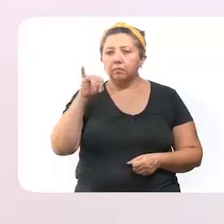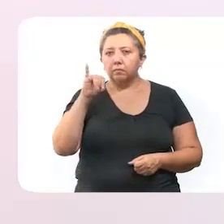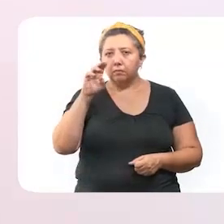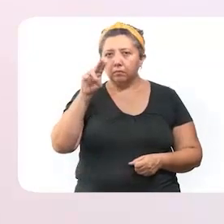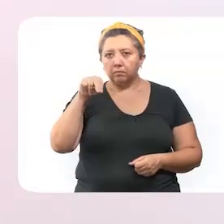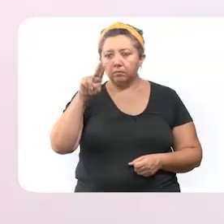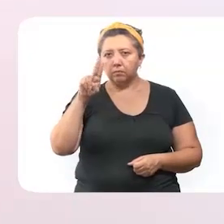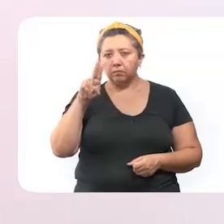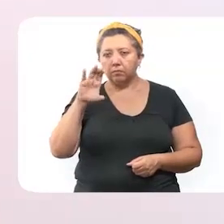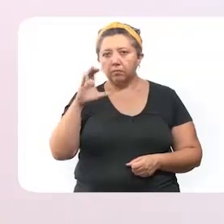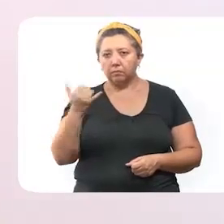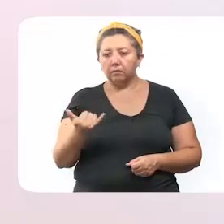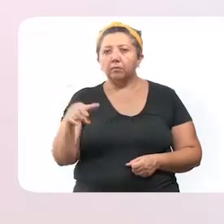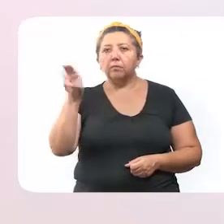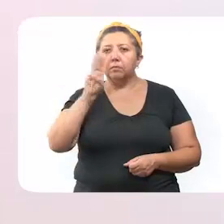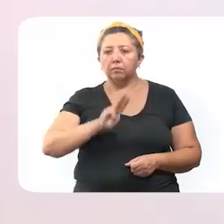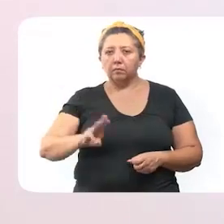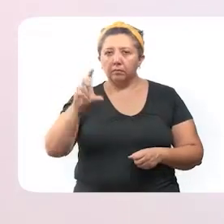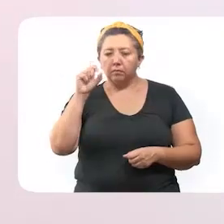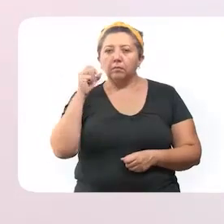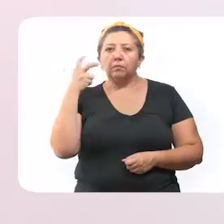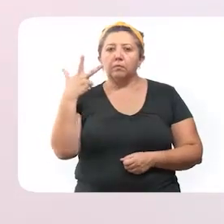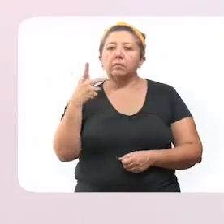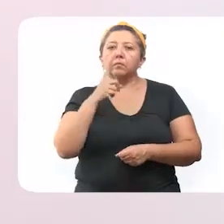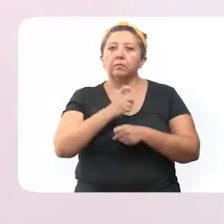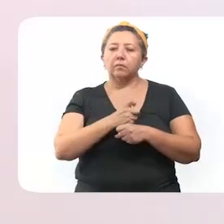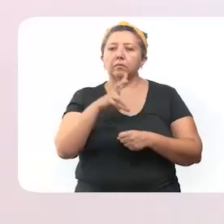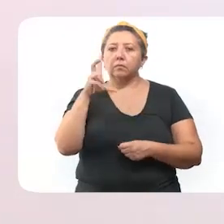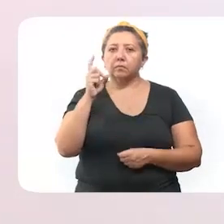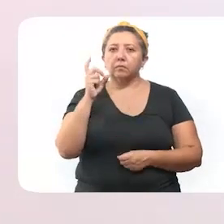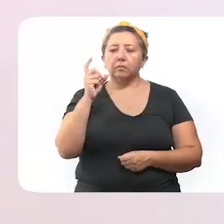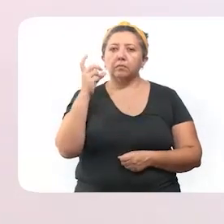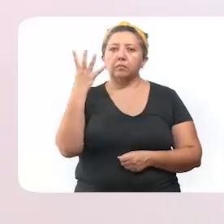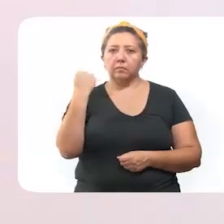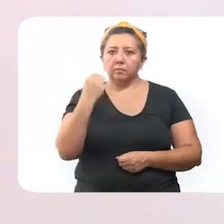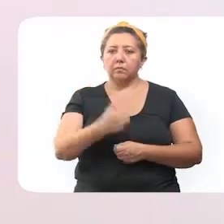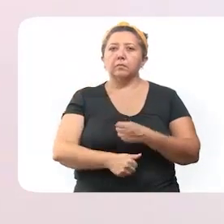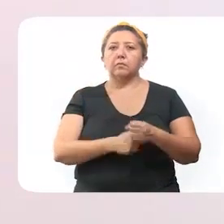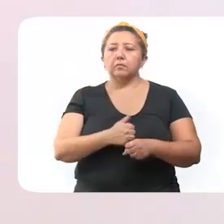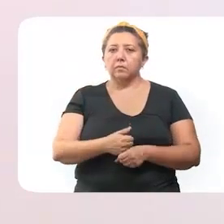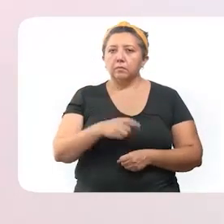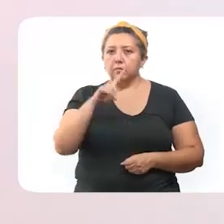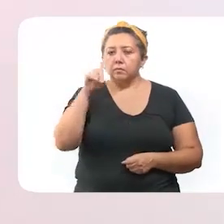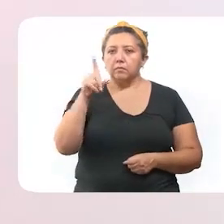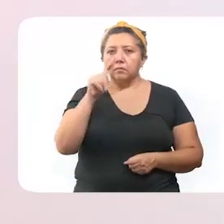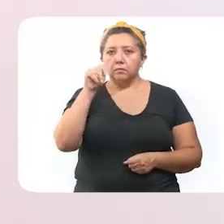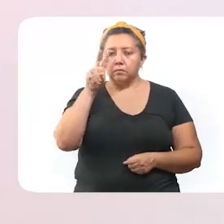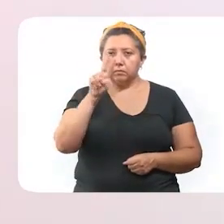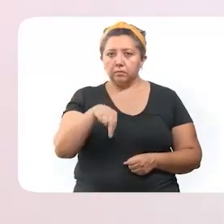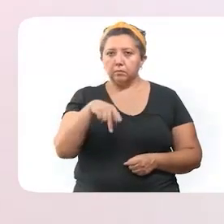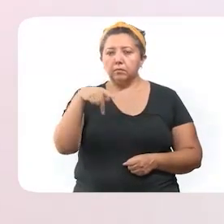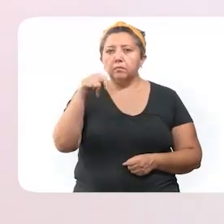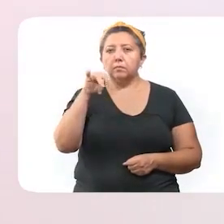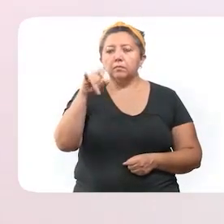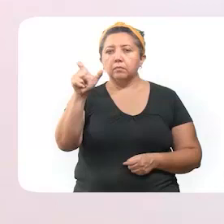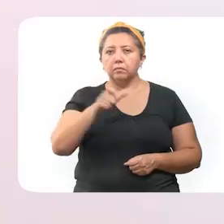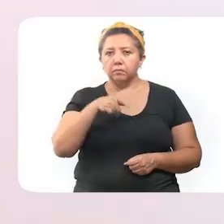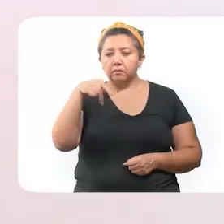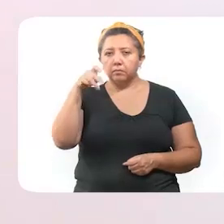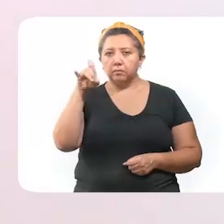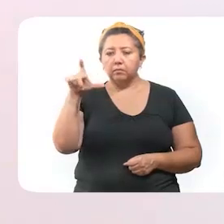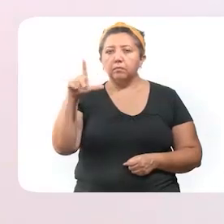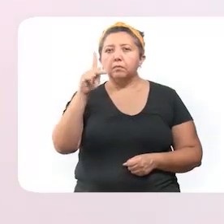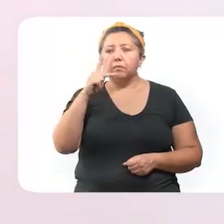Timucuy. El miércoles 28 iniciará la primera dosis de 30 a 39 años en Tzitzantún, Tixcacalcupul,